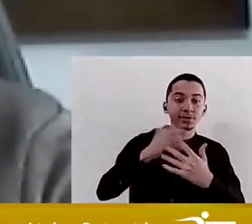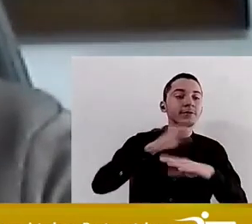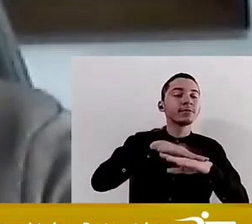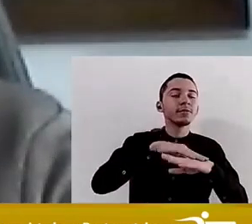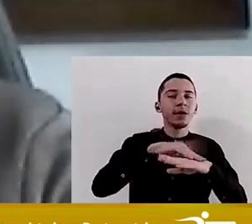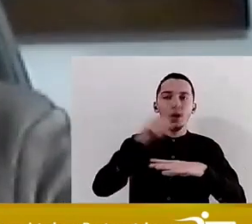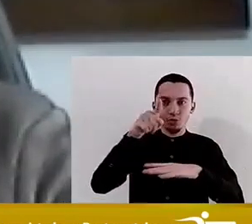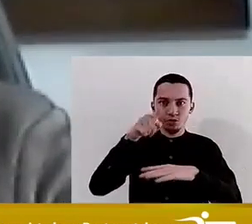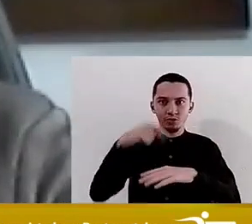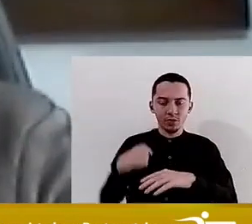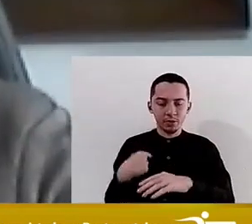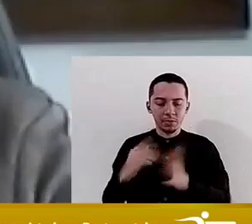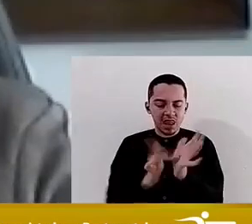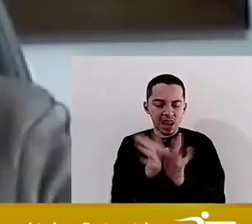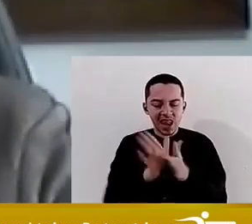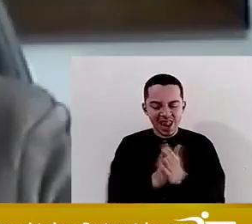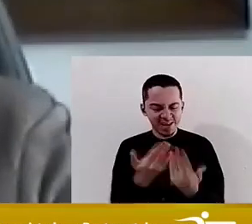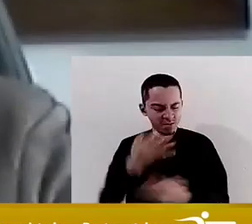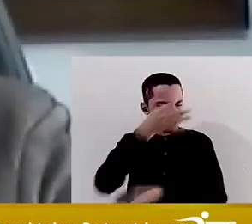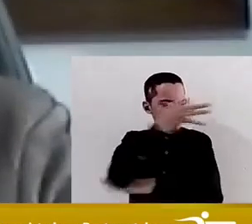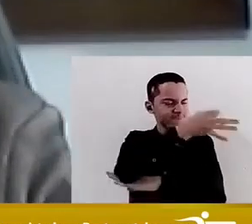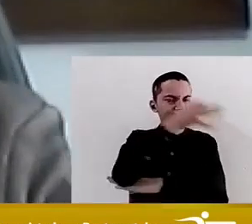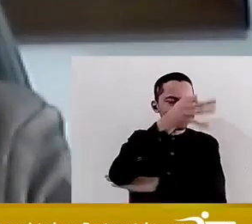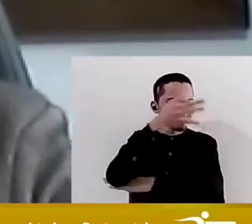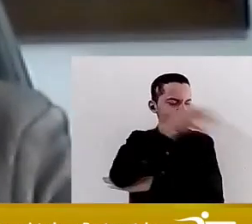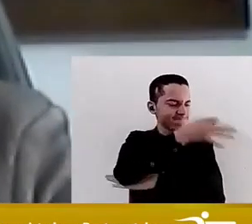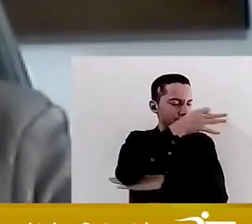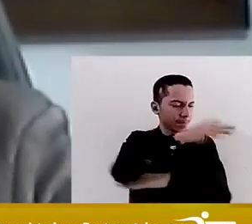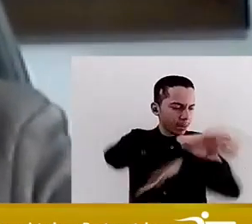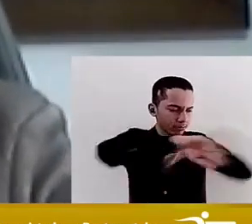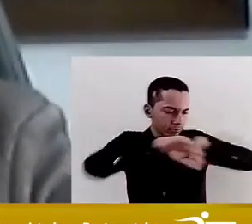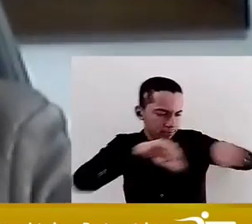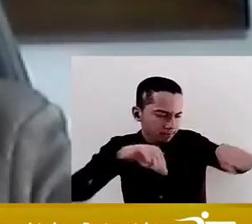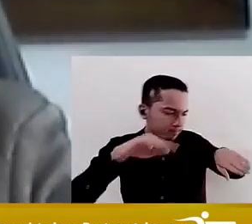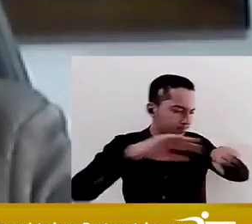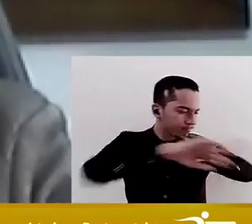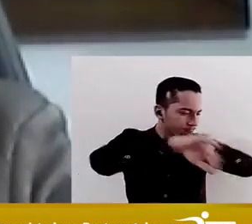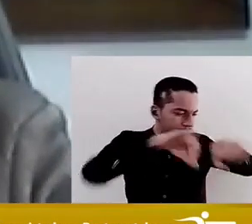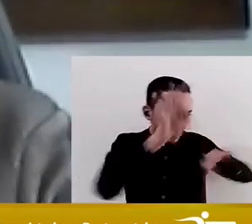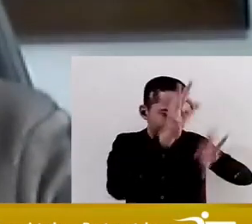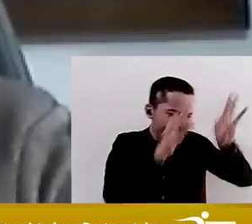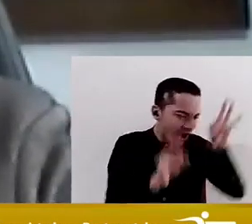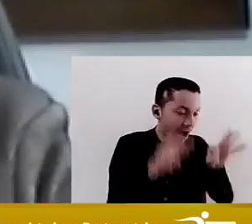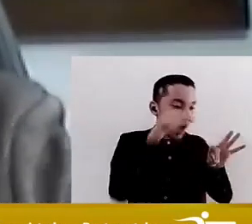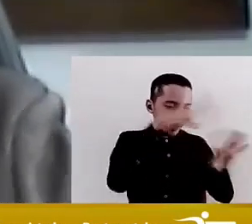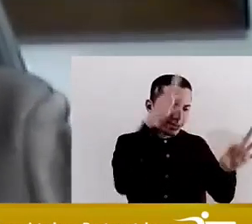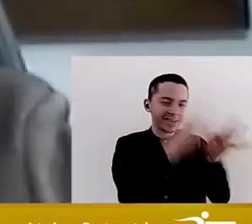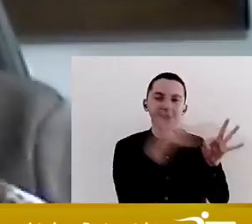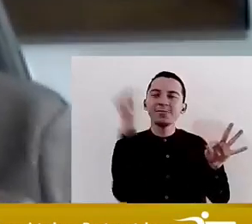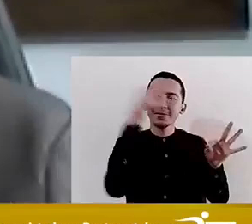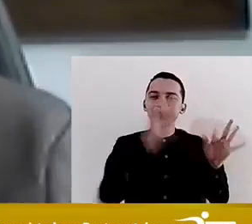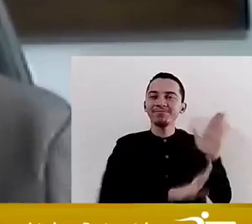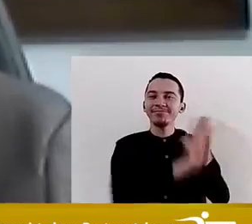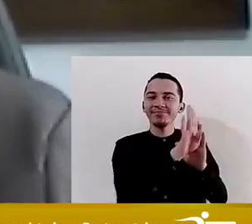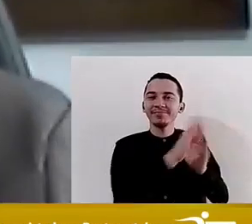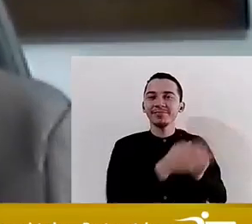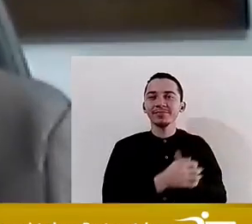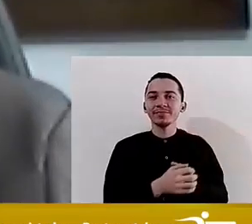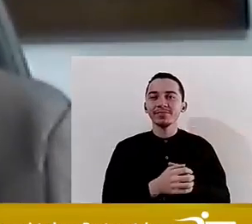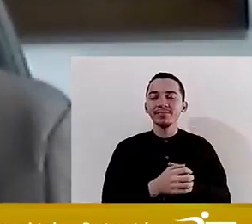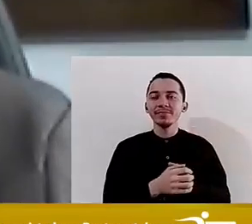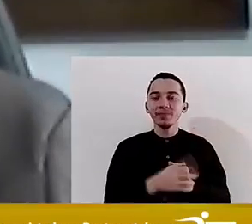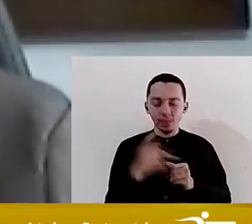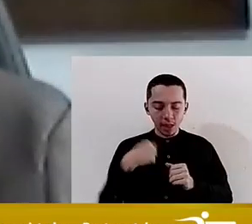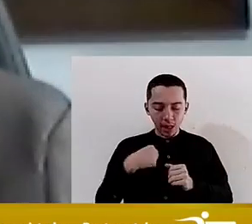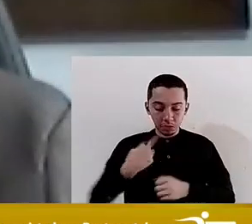campo, porque ahí está la fe que va a prosperar. Enseguida que le demos espacio, ella